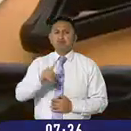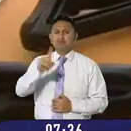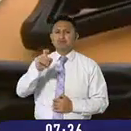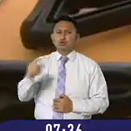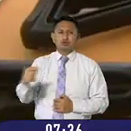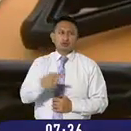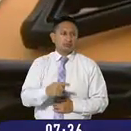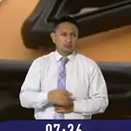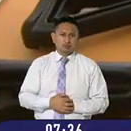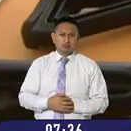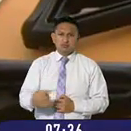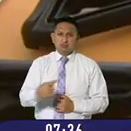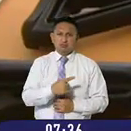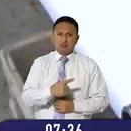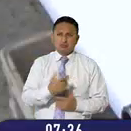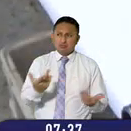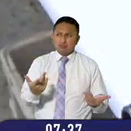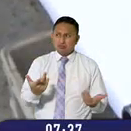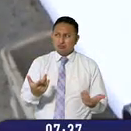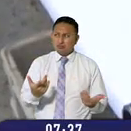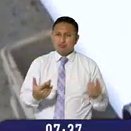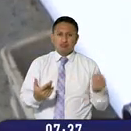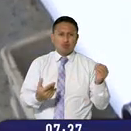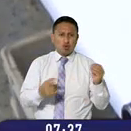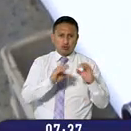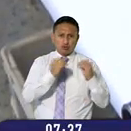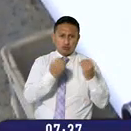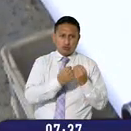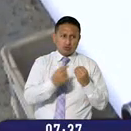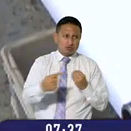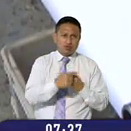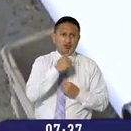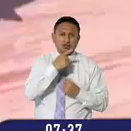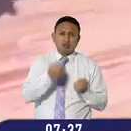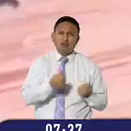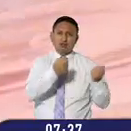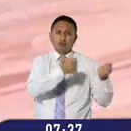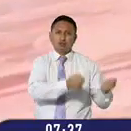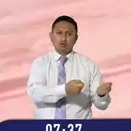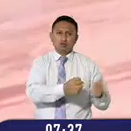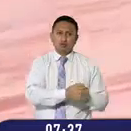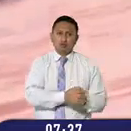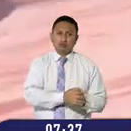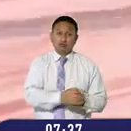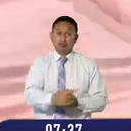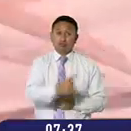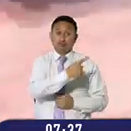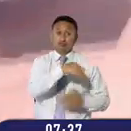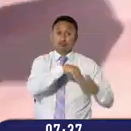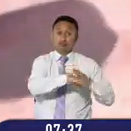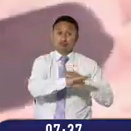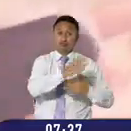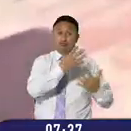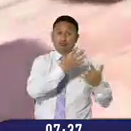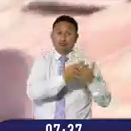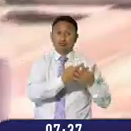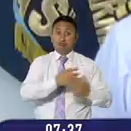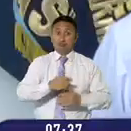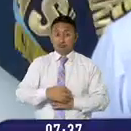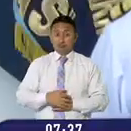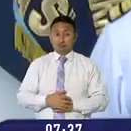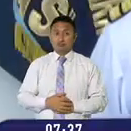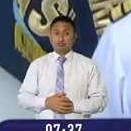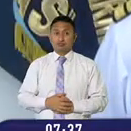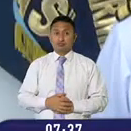ingresan hasta llegar a manos de estas organizaciones criminales, inclusive a los centros penitenciarios del país? El ingreso